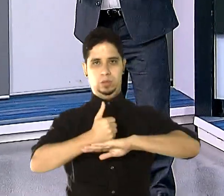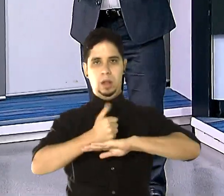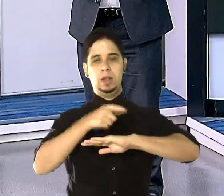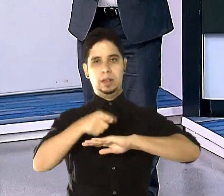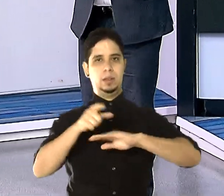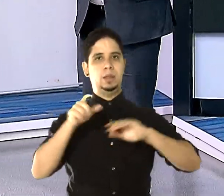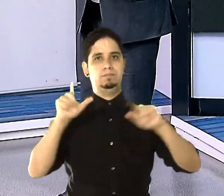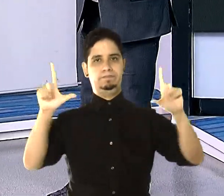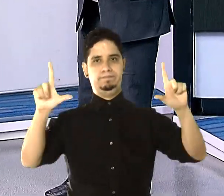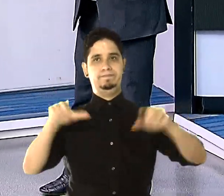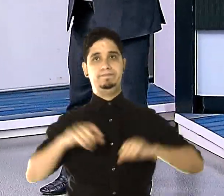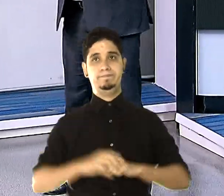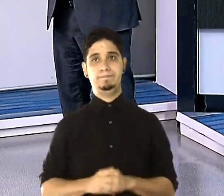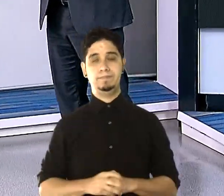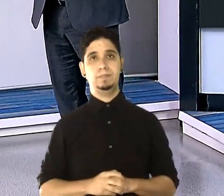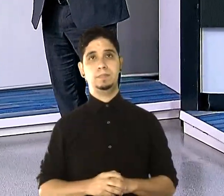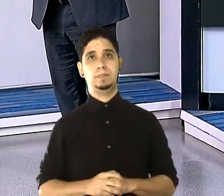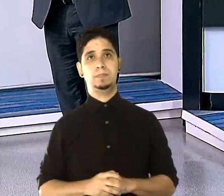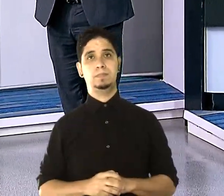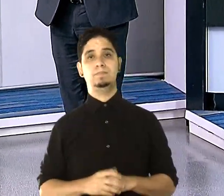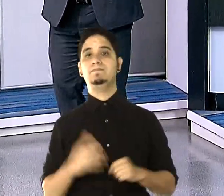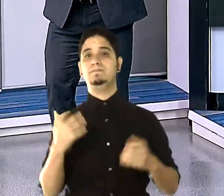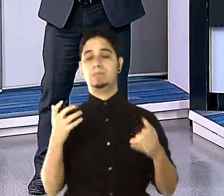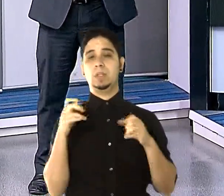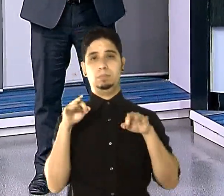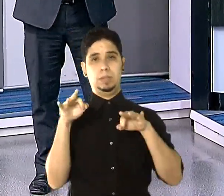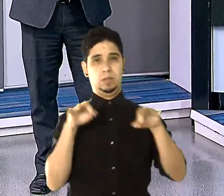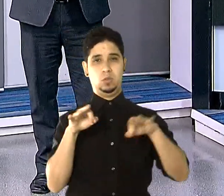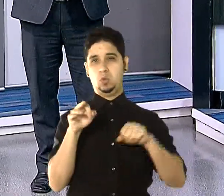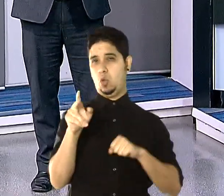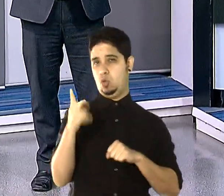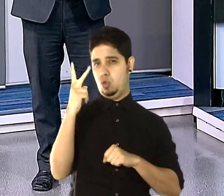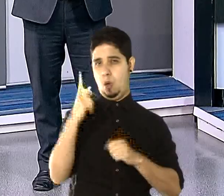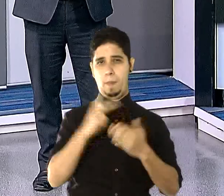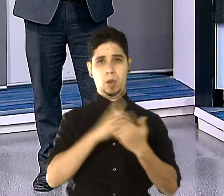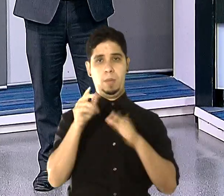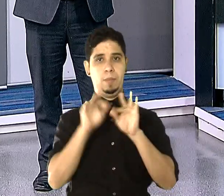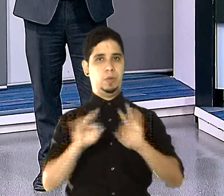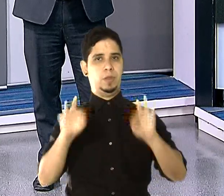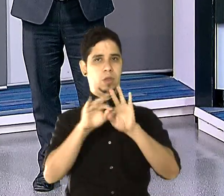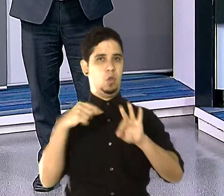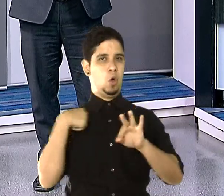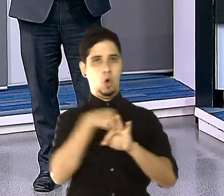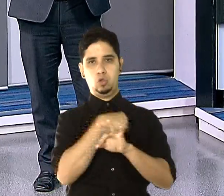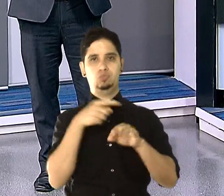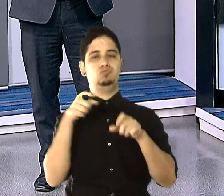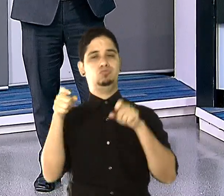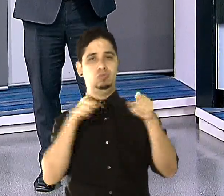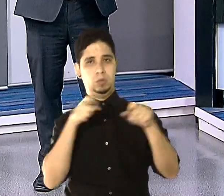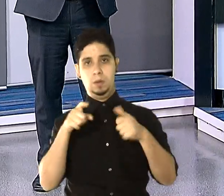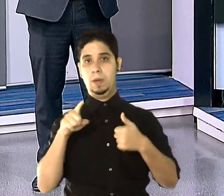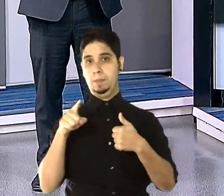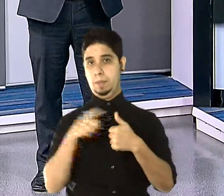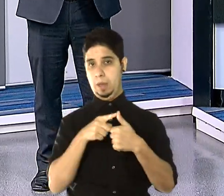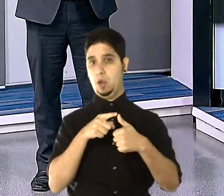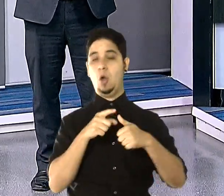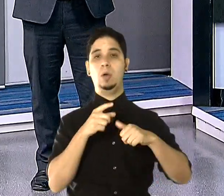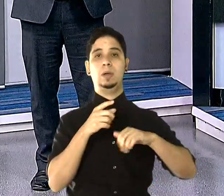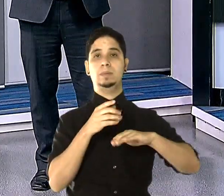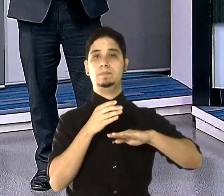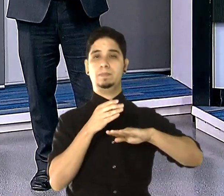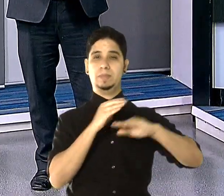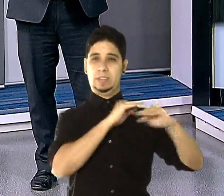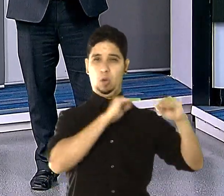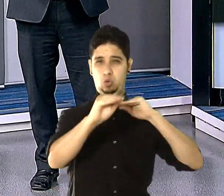este programa. Claro que sí, y quiero resaltar que son dos programas importantes que manejamos de FEMA. Están los de reconstrucción, los más